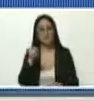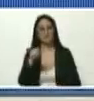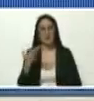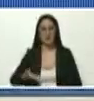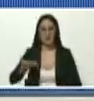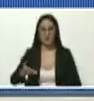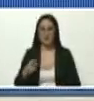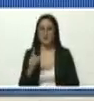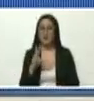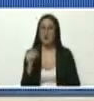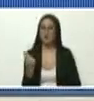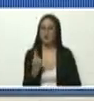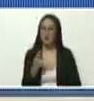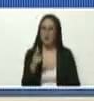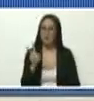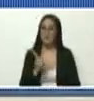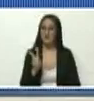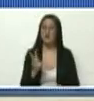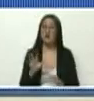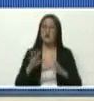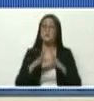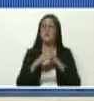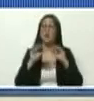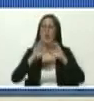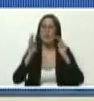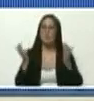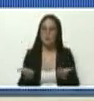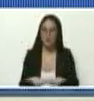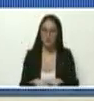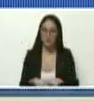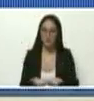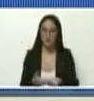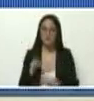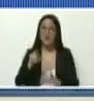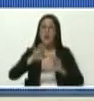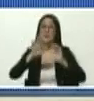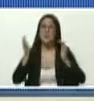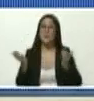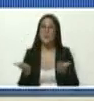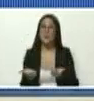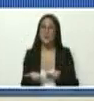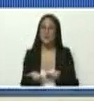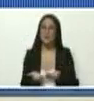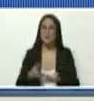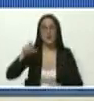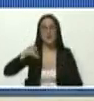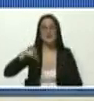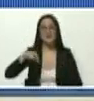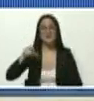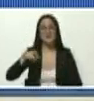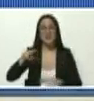no solo para Venezuela, sino para todo el mundo. El mundo necesita